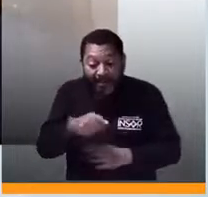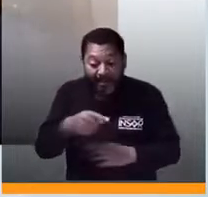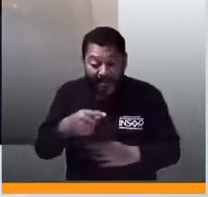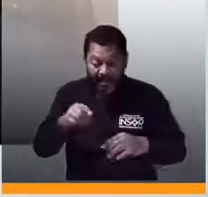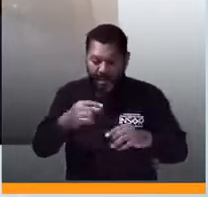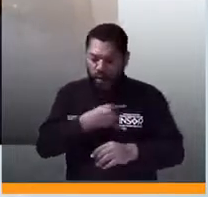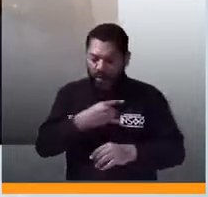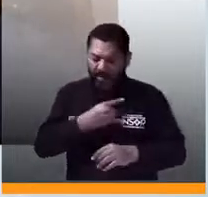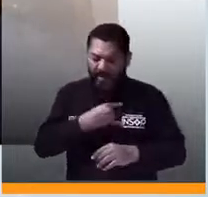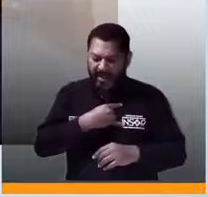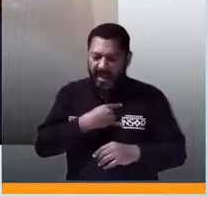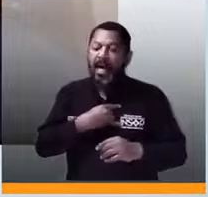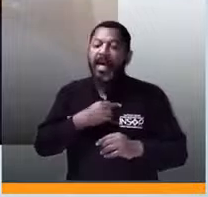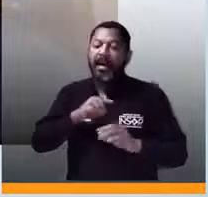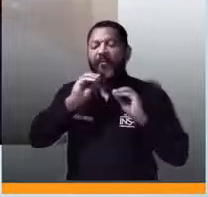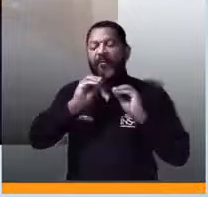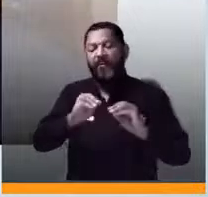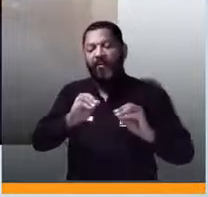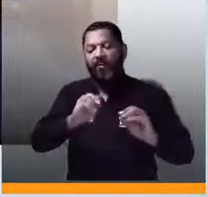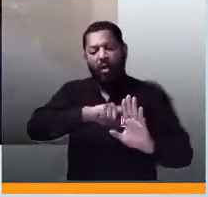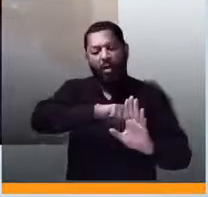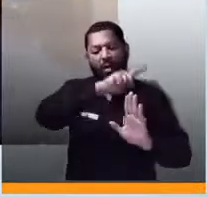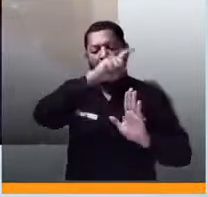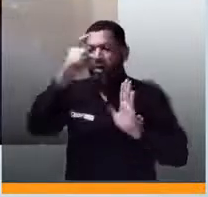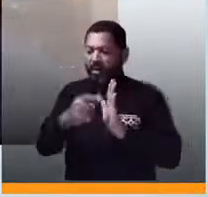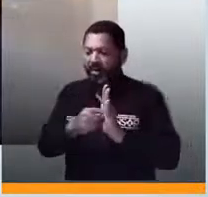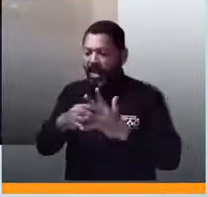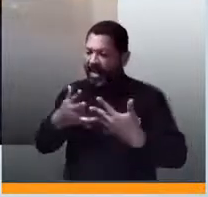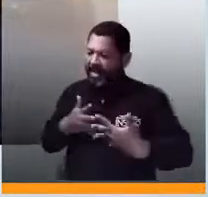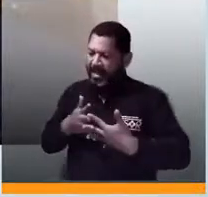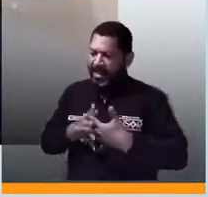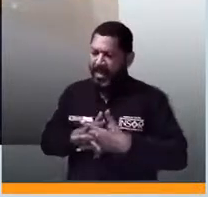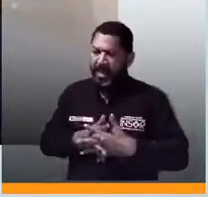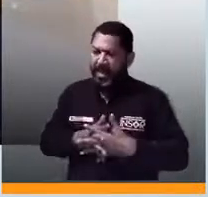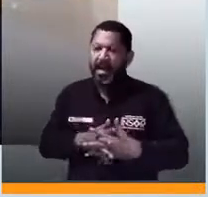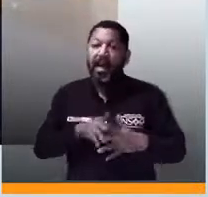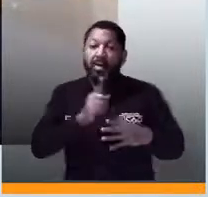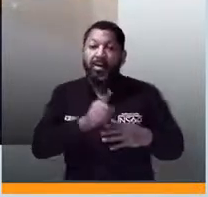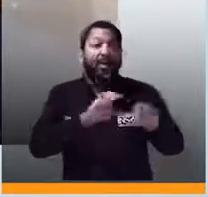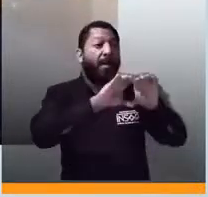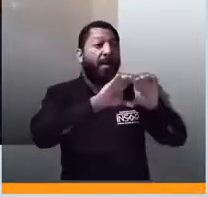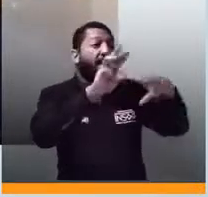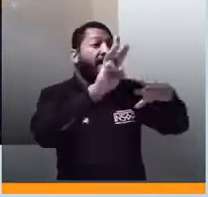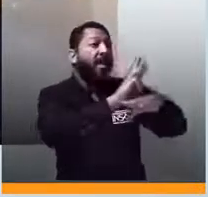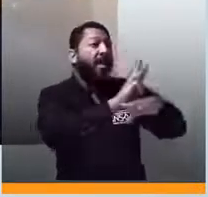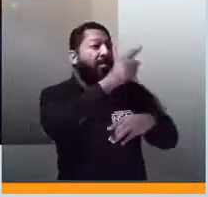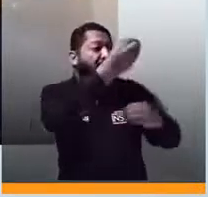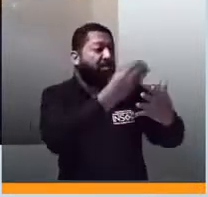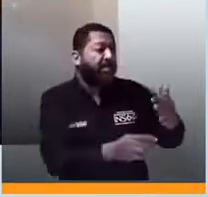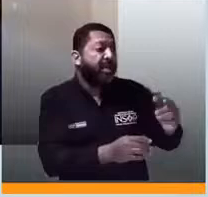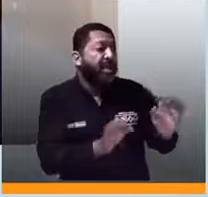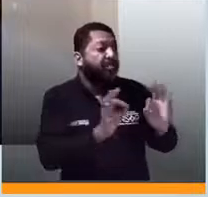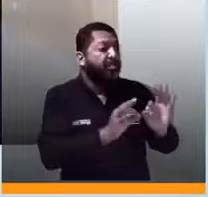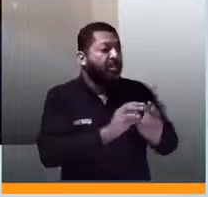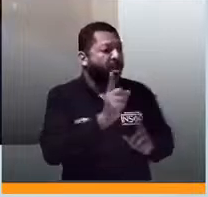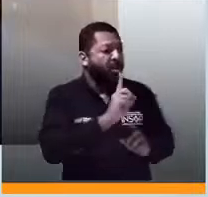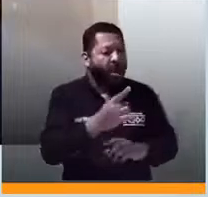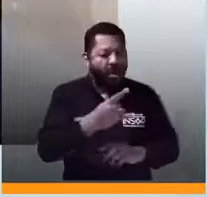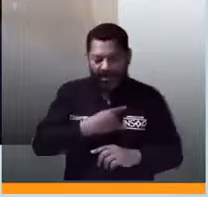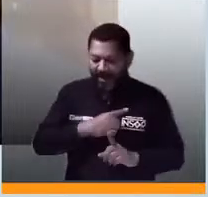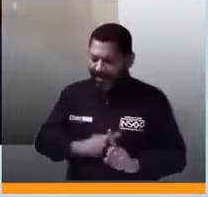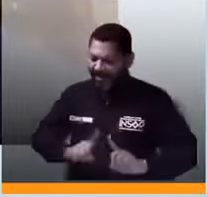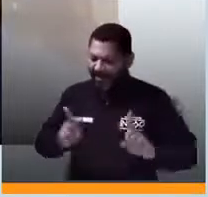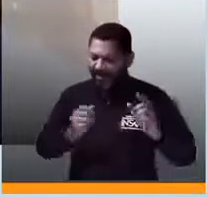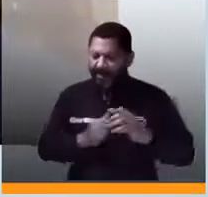una formación integral, y eso es lo que nos diferencia de una plataforma de educación, etcétera. Entonces, el gran reto que